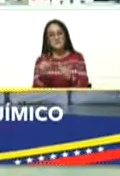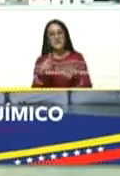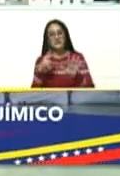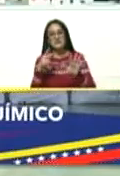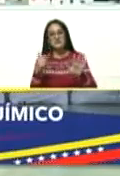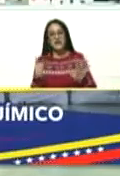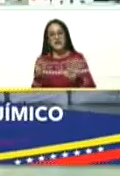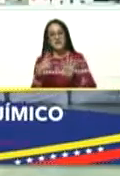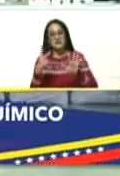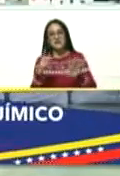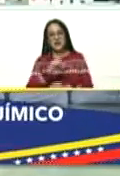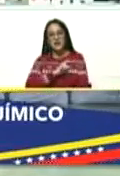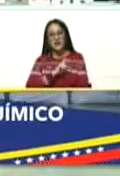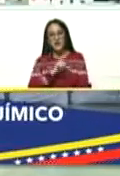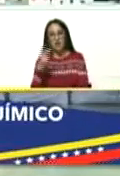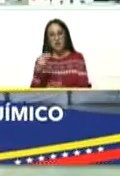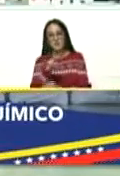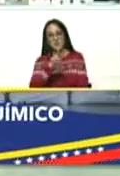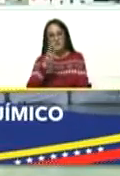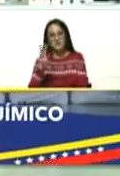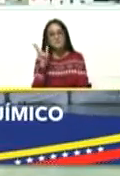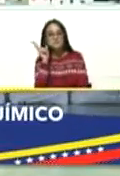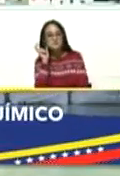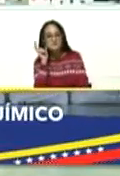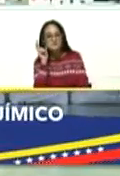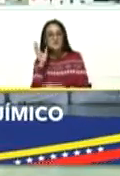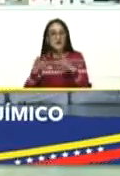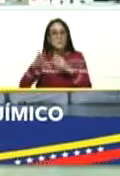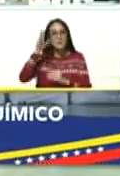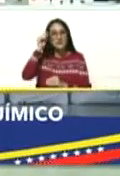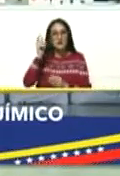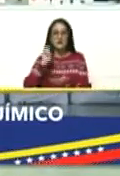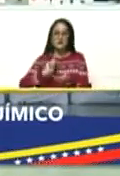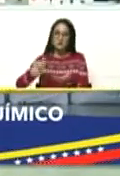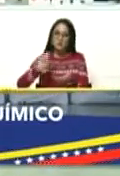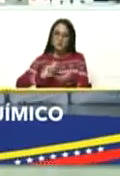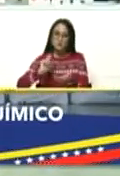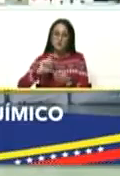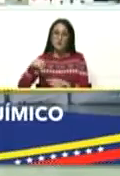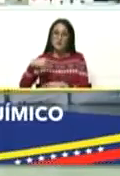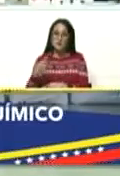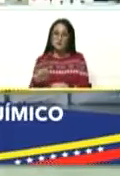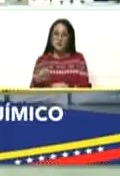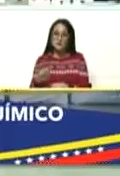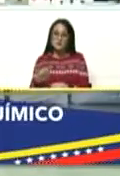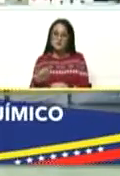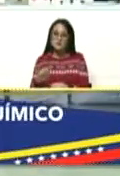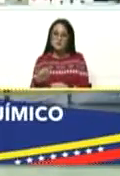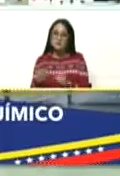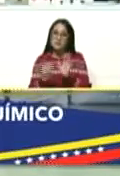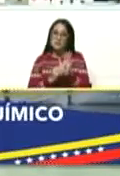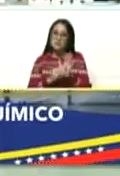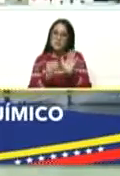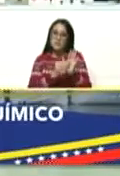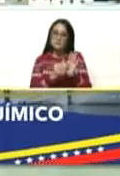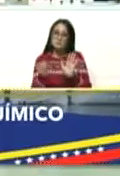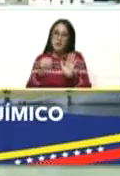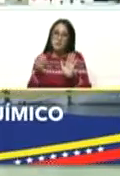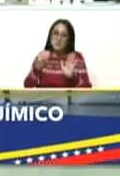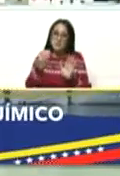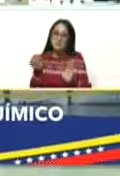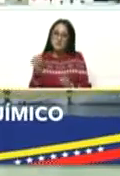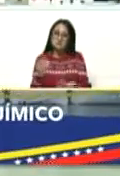de enero? Y escuchar y aprender, tomar nota y después llegar, vamos a poner esto, vamos a poner esto, vamos a agregar esto.